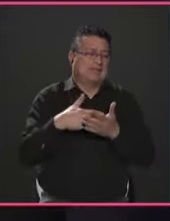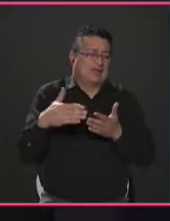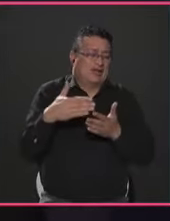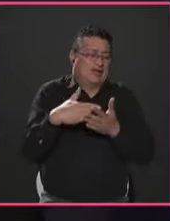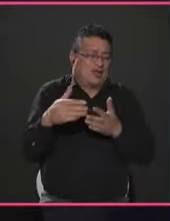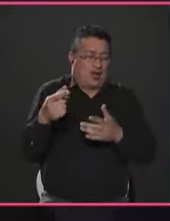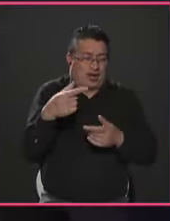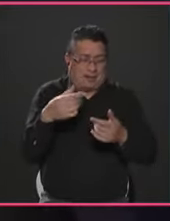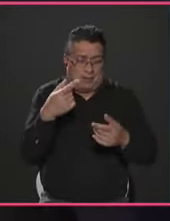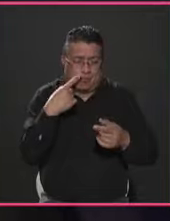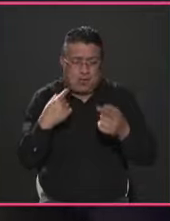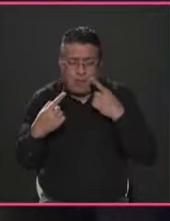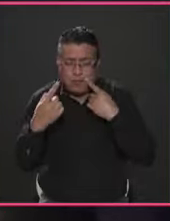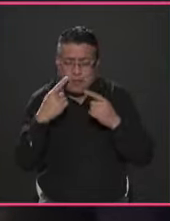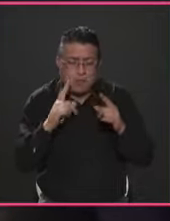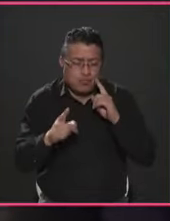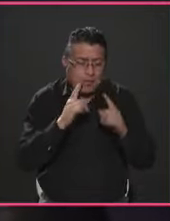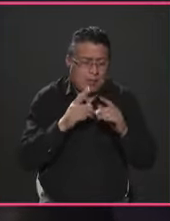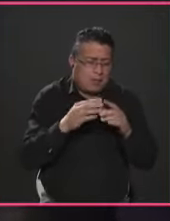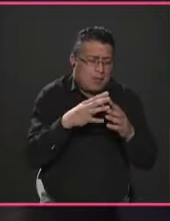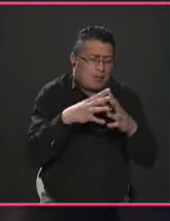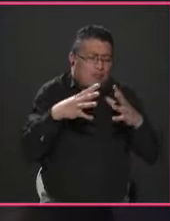no es posible